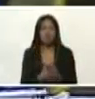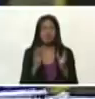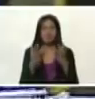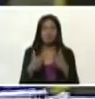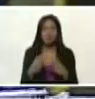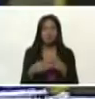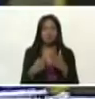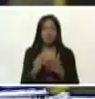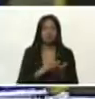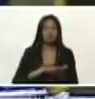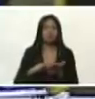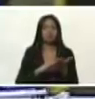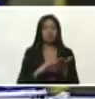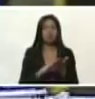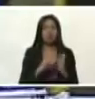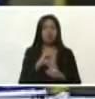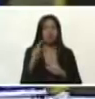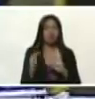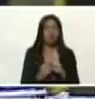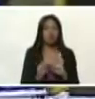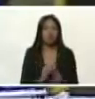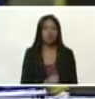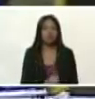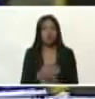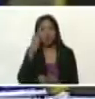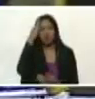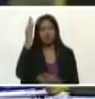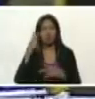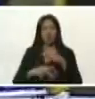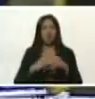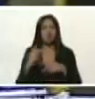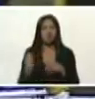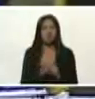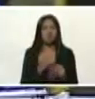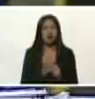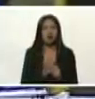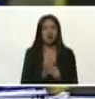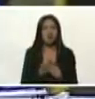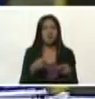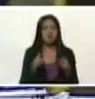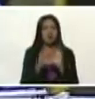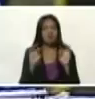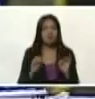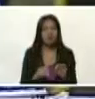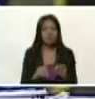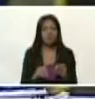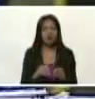empresa que hemos recuperado plenamente con los consejos productivos de trabajadores y trabajadoras,